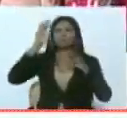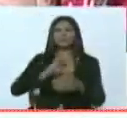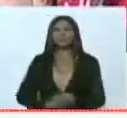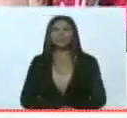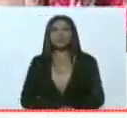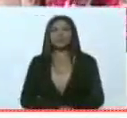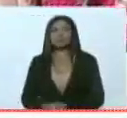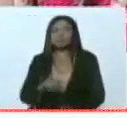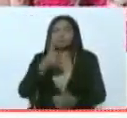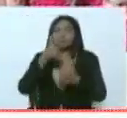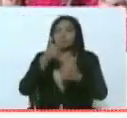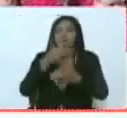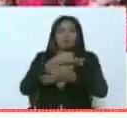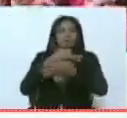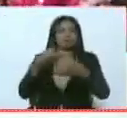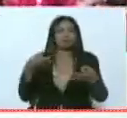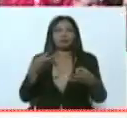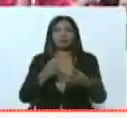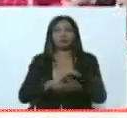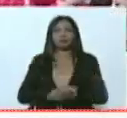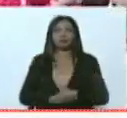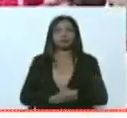Muy bien, excelente, muy bien.